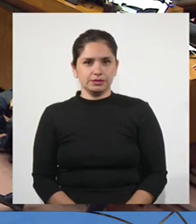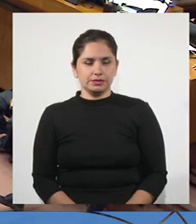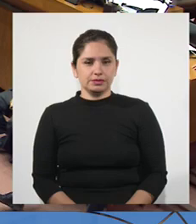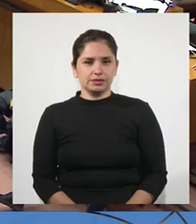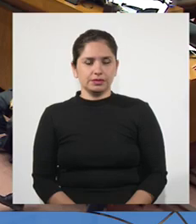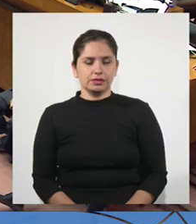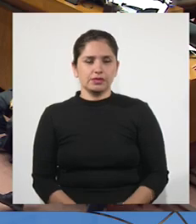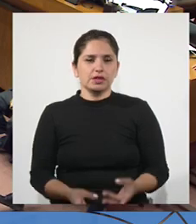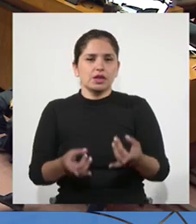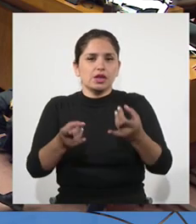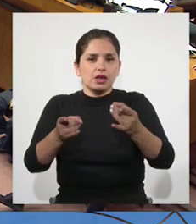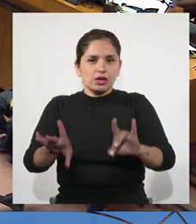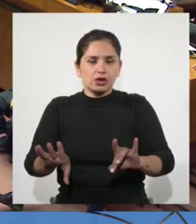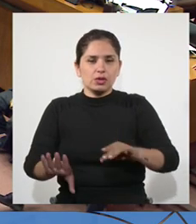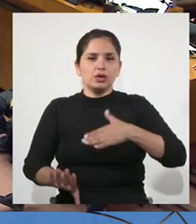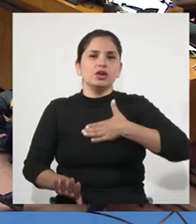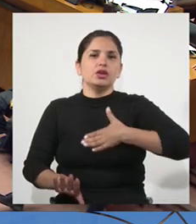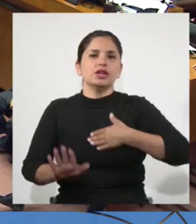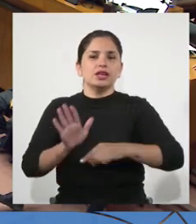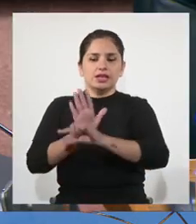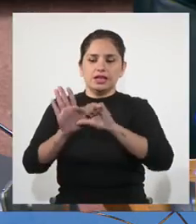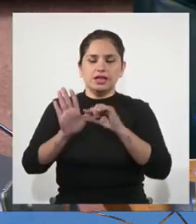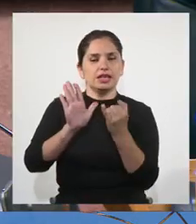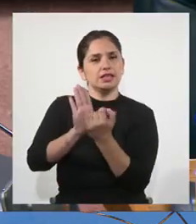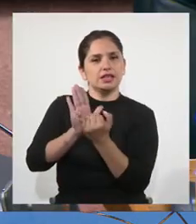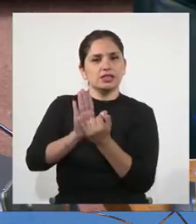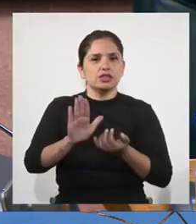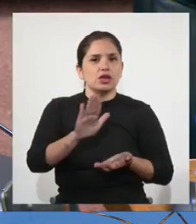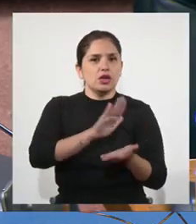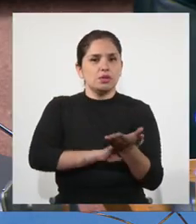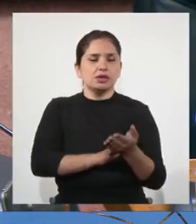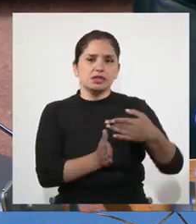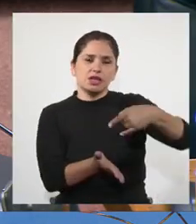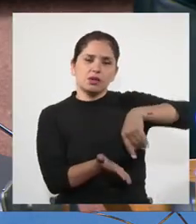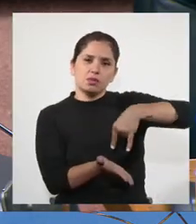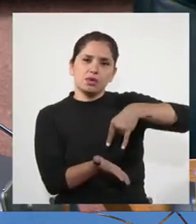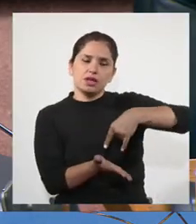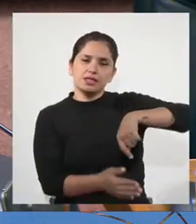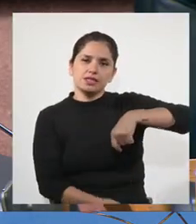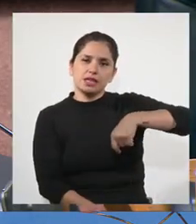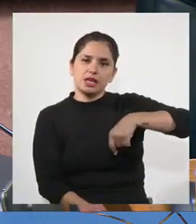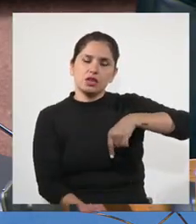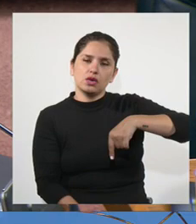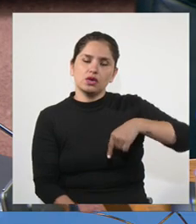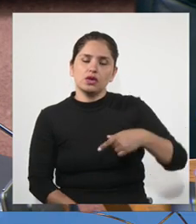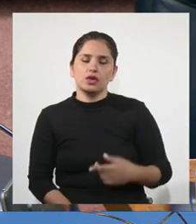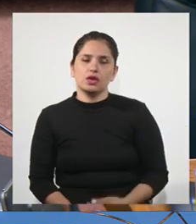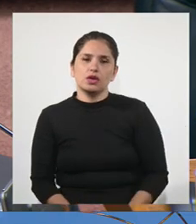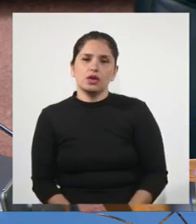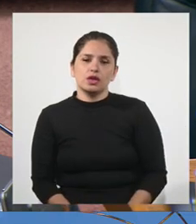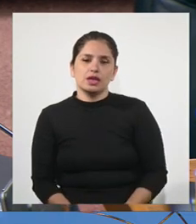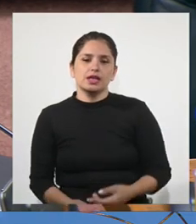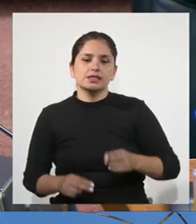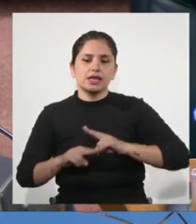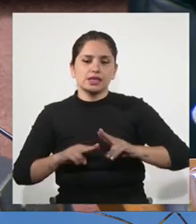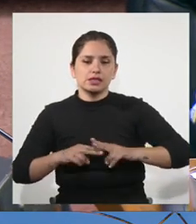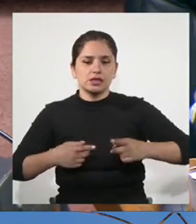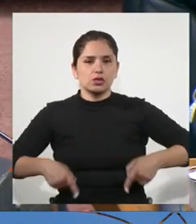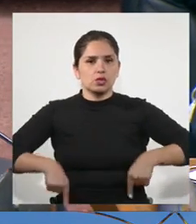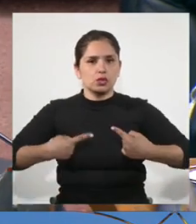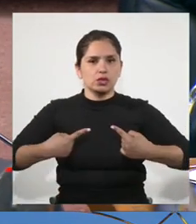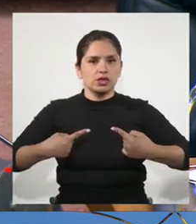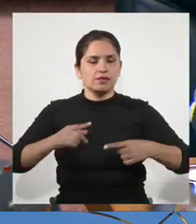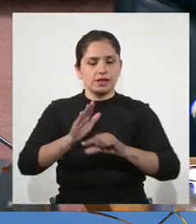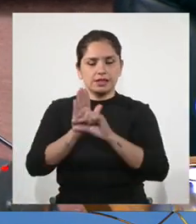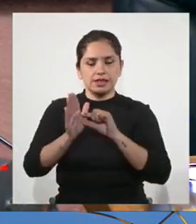Presidente, lo único que busca esta indicación presentada por el senador Pizarro es que... hagamos un debate respecto de la